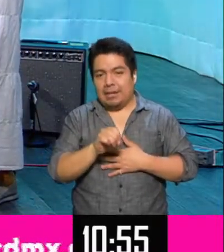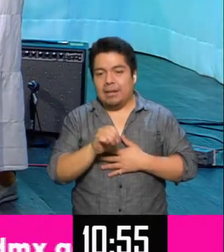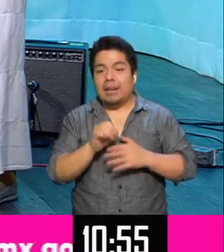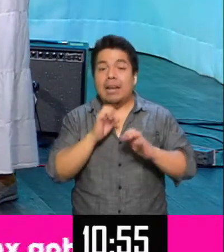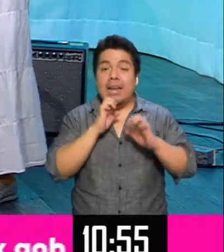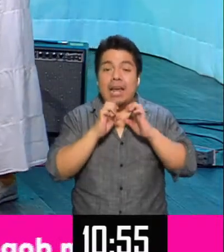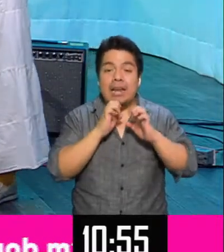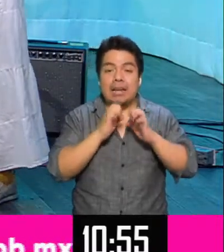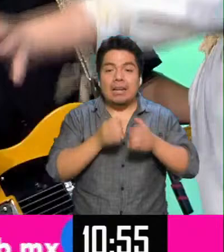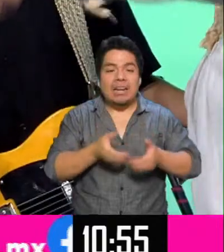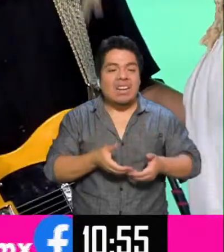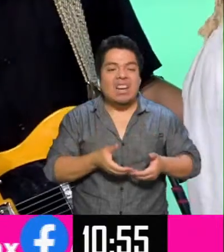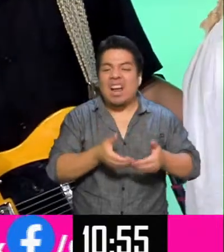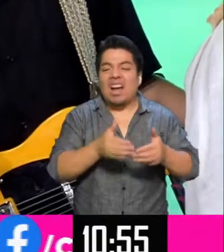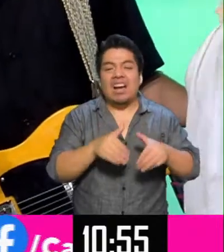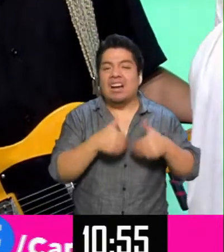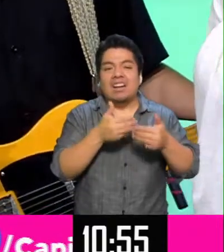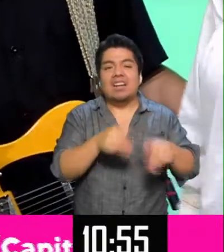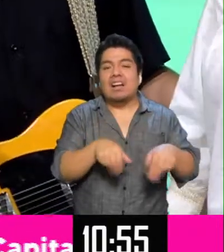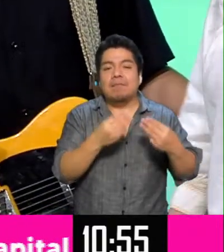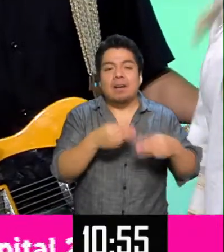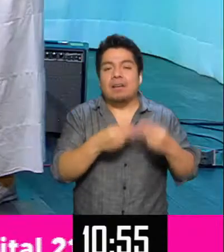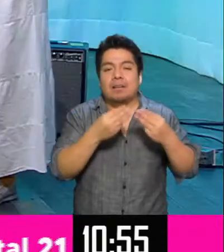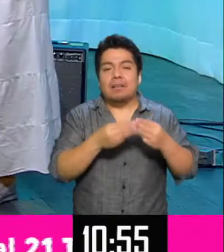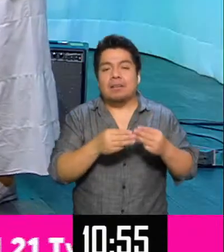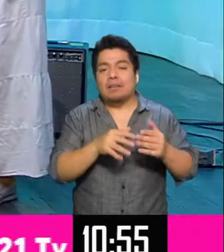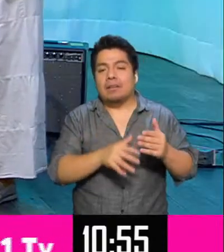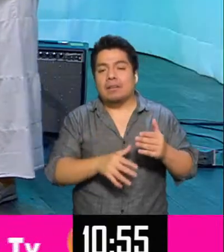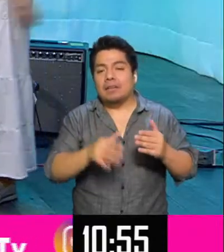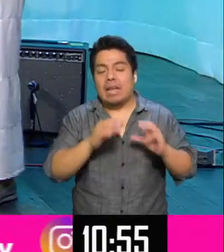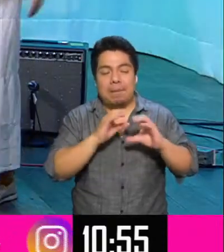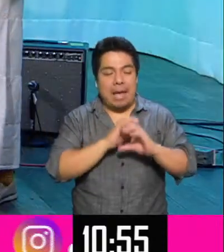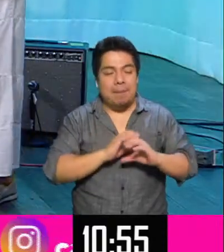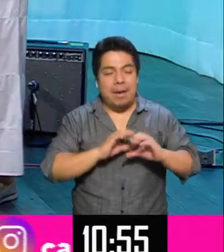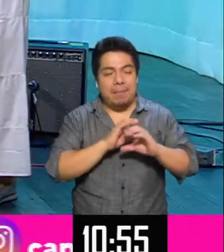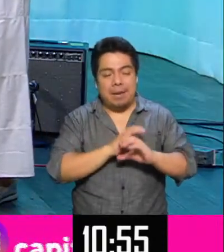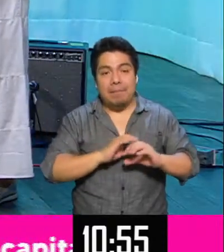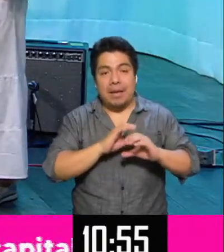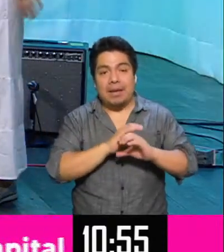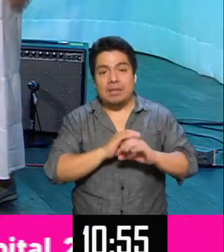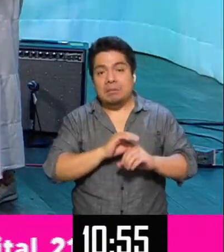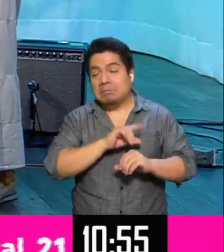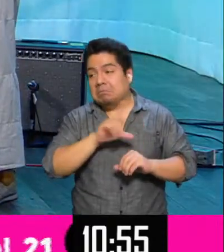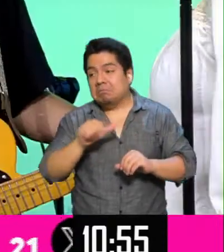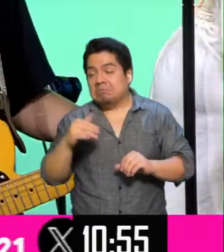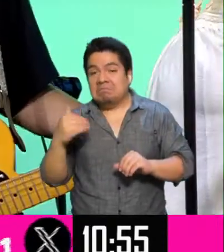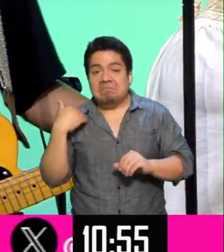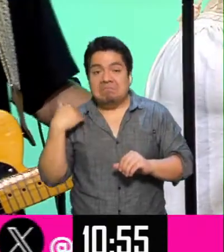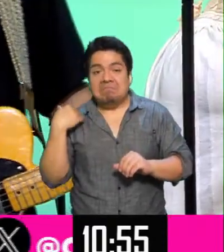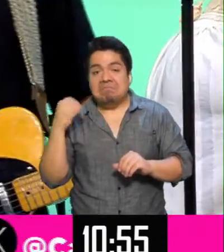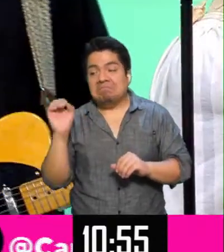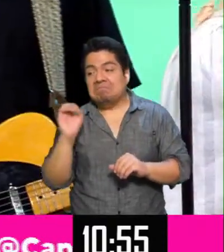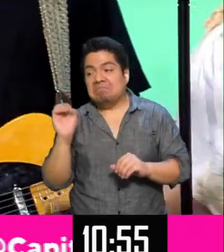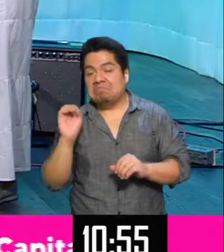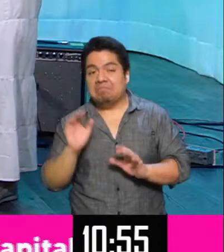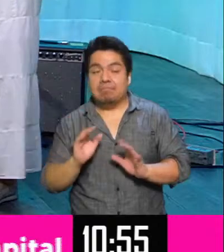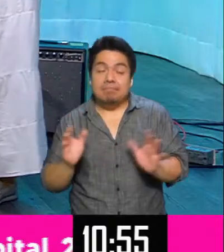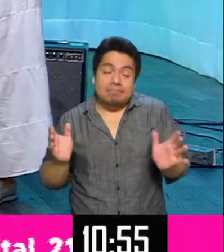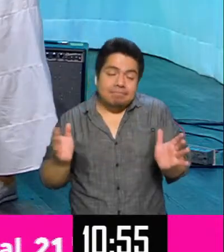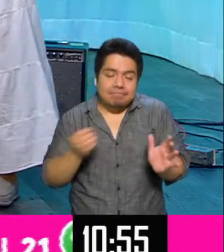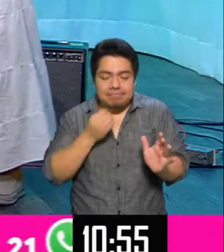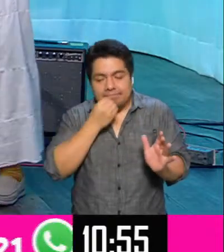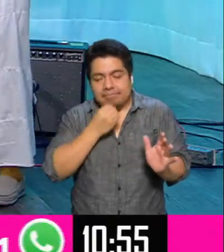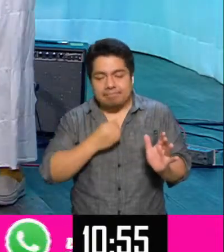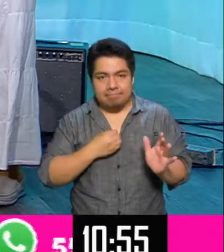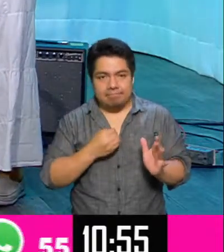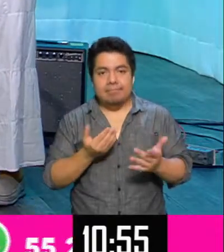entrevisté así en la calle afuera de un mercado y hasta la puse a cantar. Oh, sí. O sea, y luego pues ya ahora ya Y el dudo Medrano que me igual. hagan. Pero a ver,